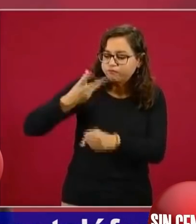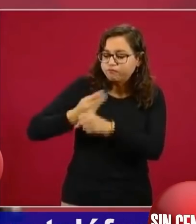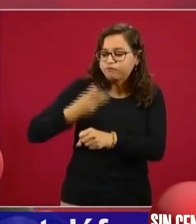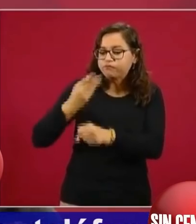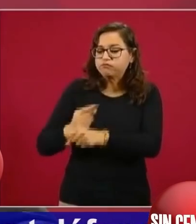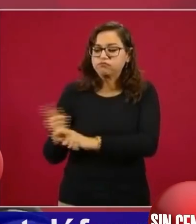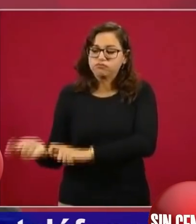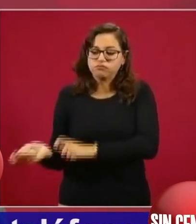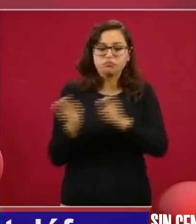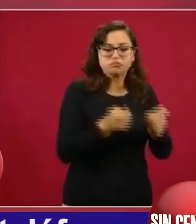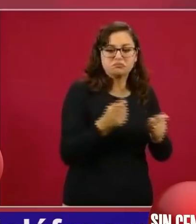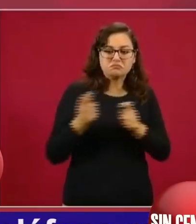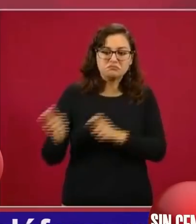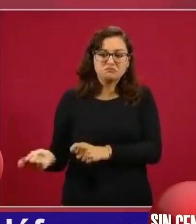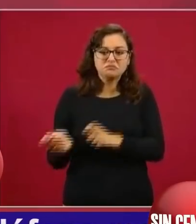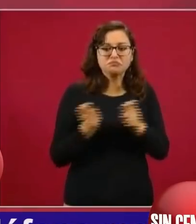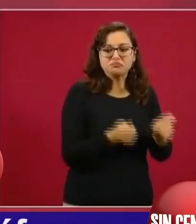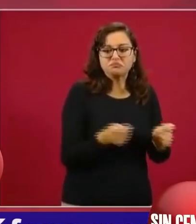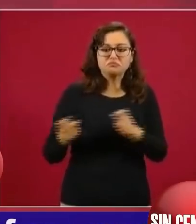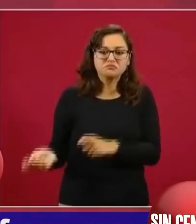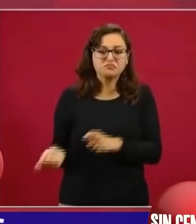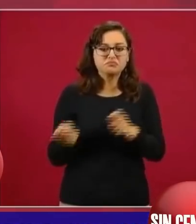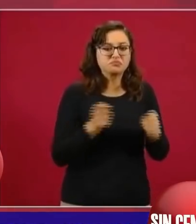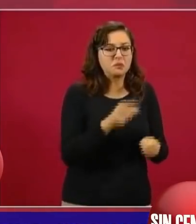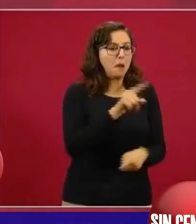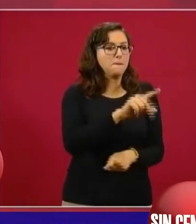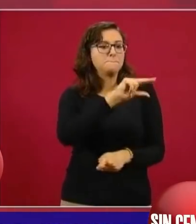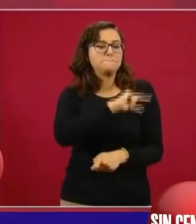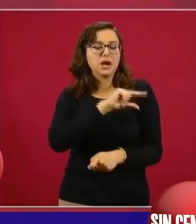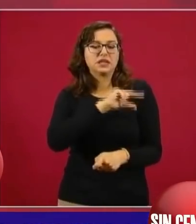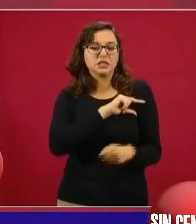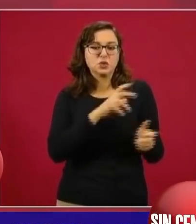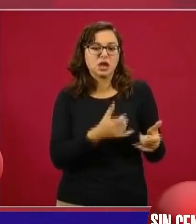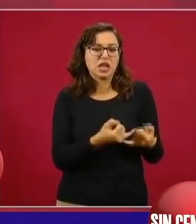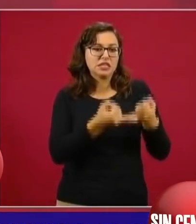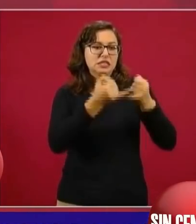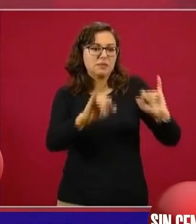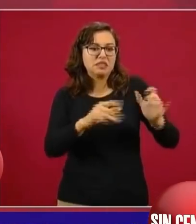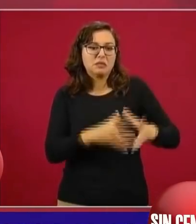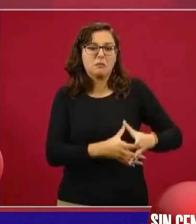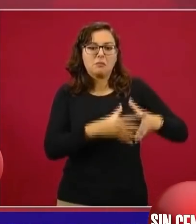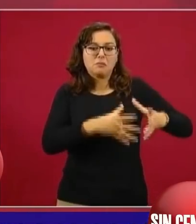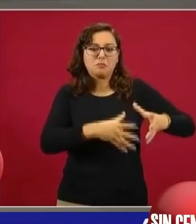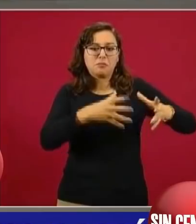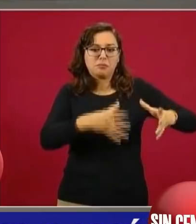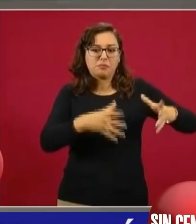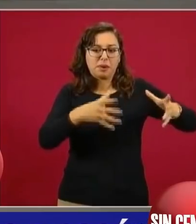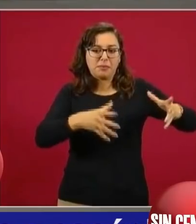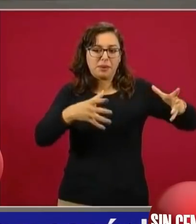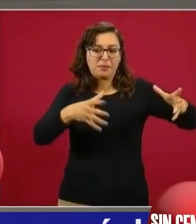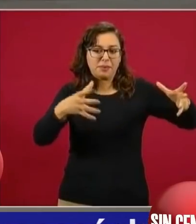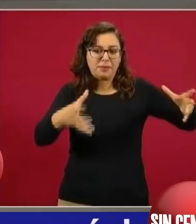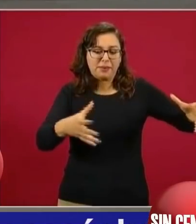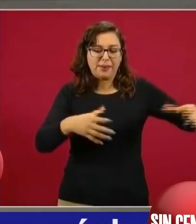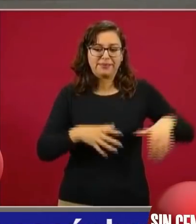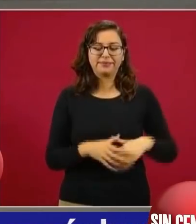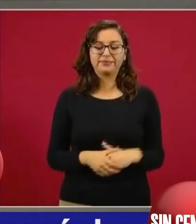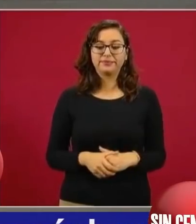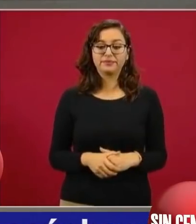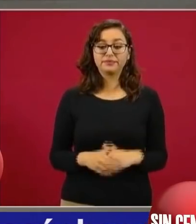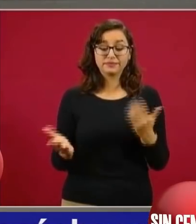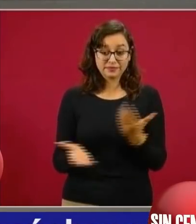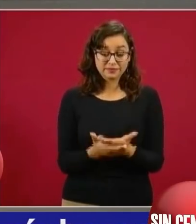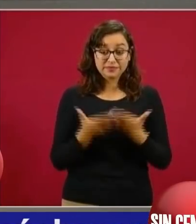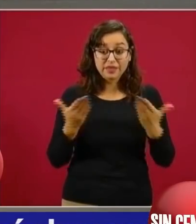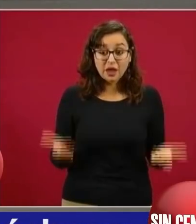empezaron a crecer los productores independientes o particulares, y